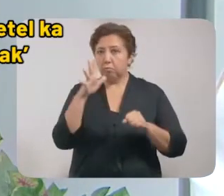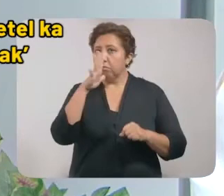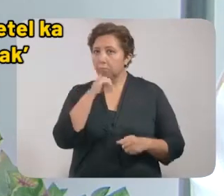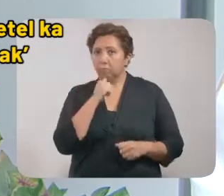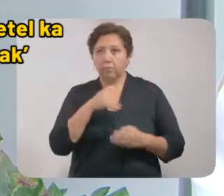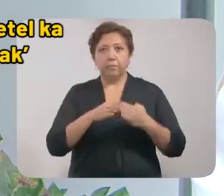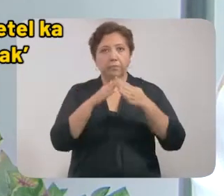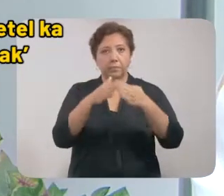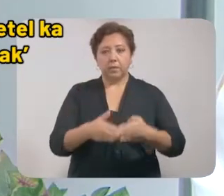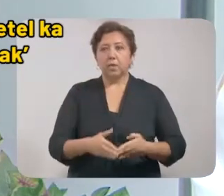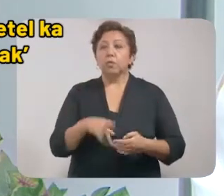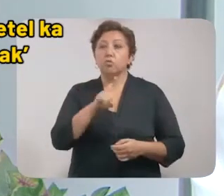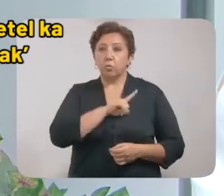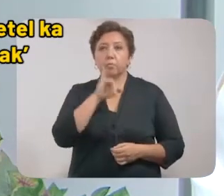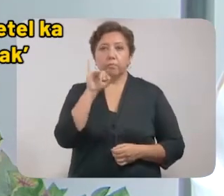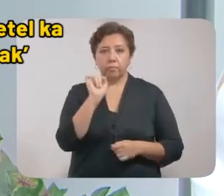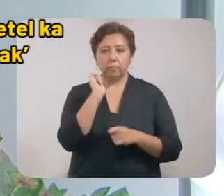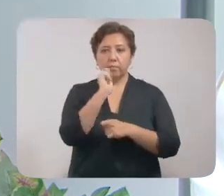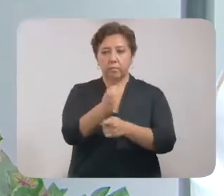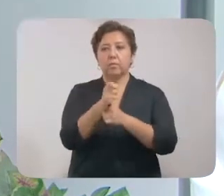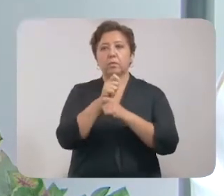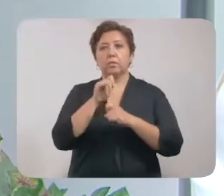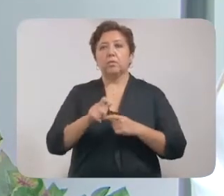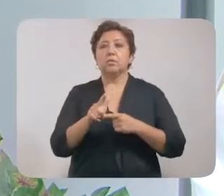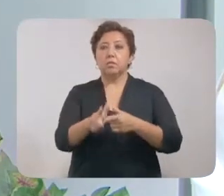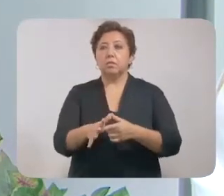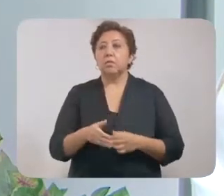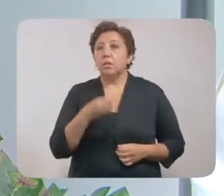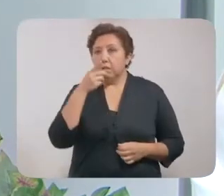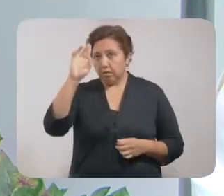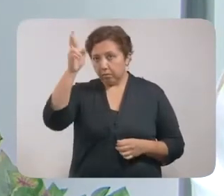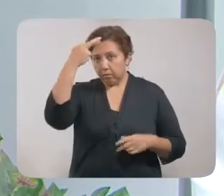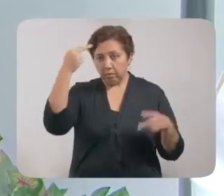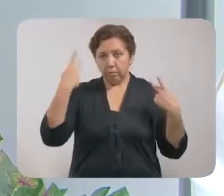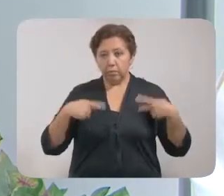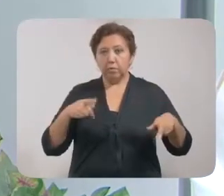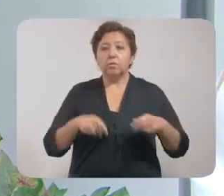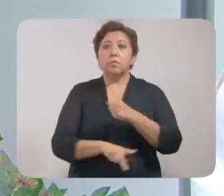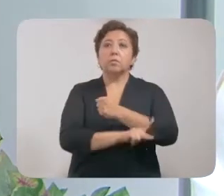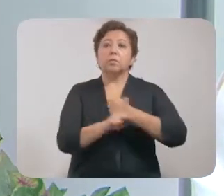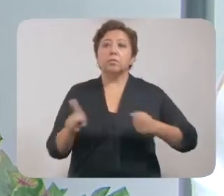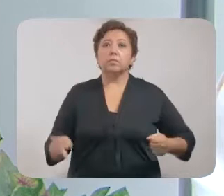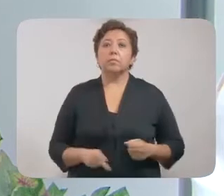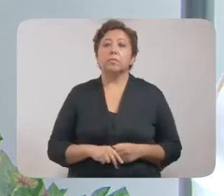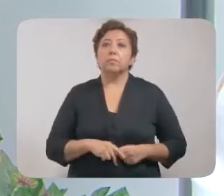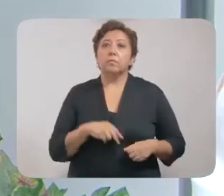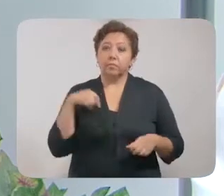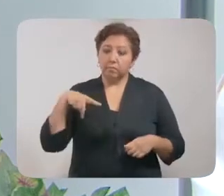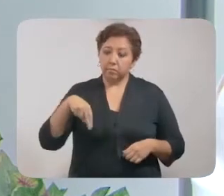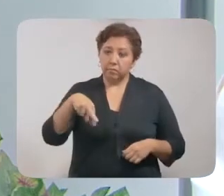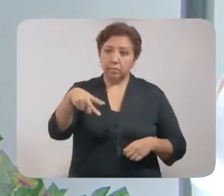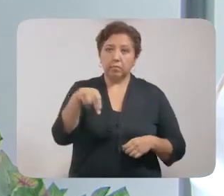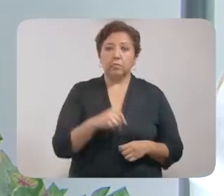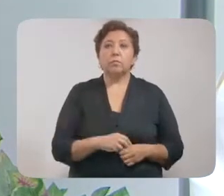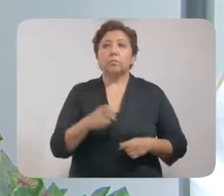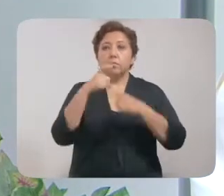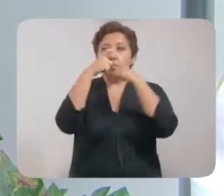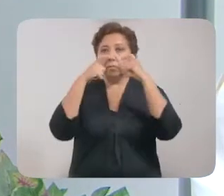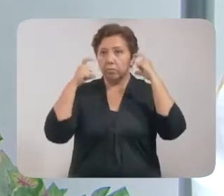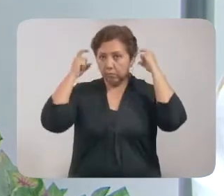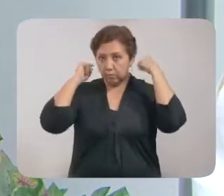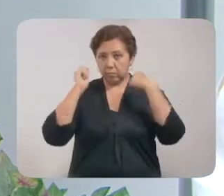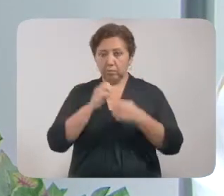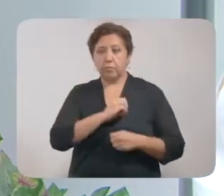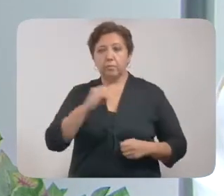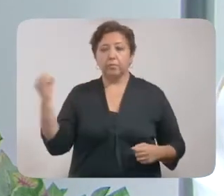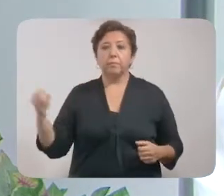excepto las dedicadas a la pesca ribereña. Se les recuerda a la gente que se encuentra en los puertos que al transitar por las playas el uso de cubrebocas